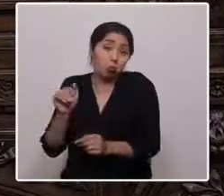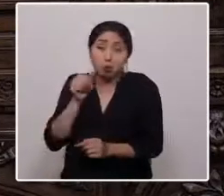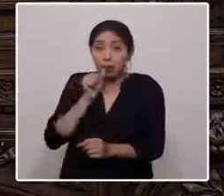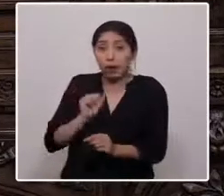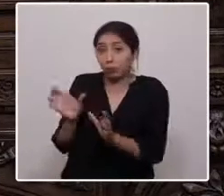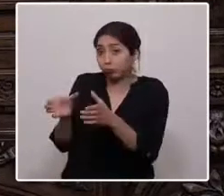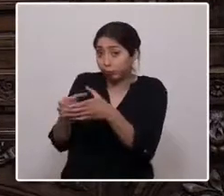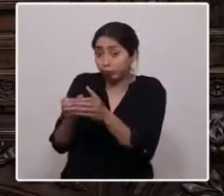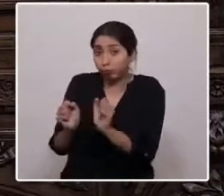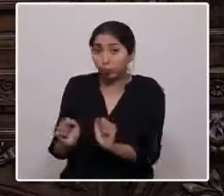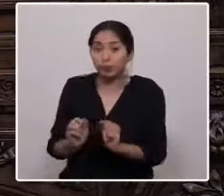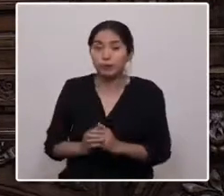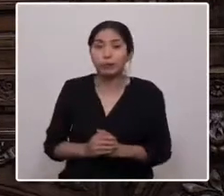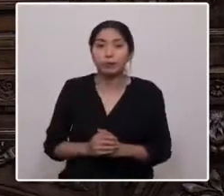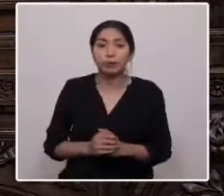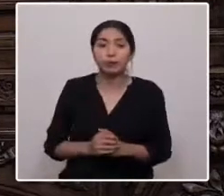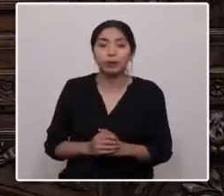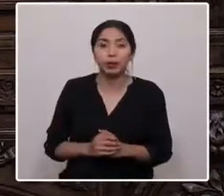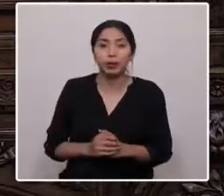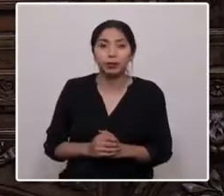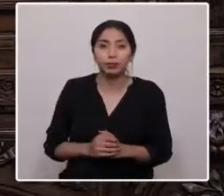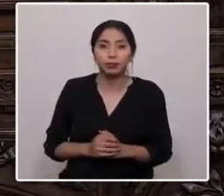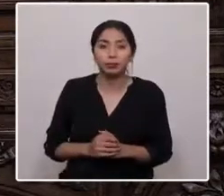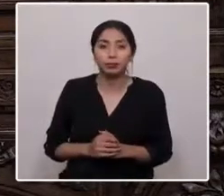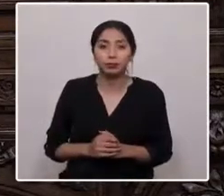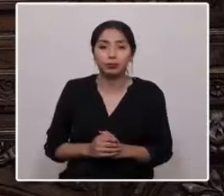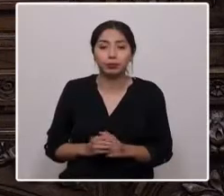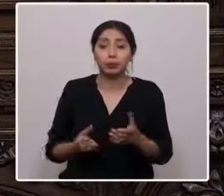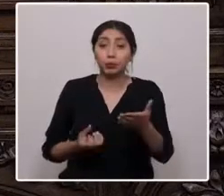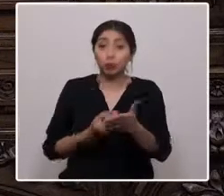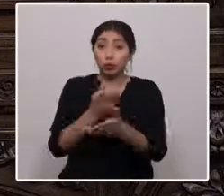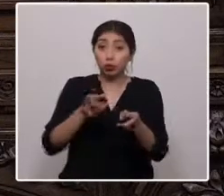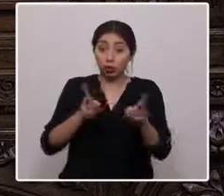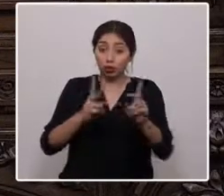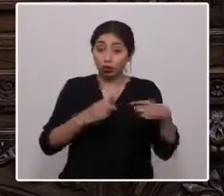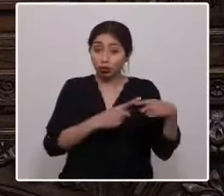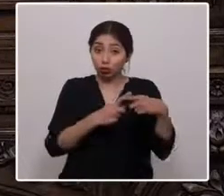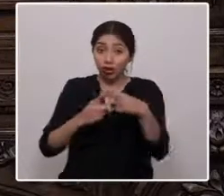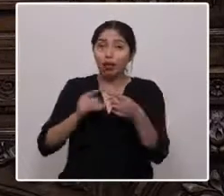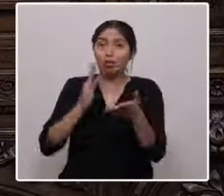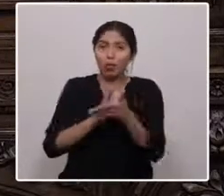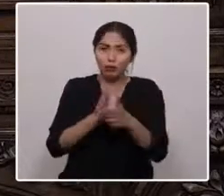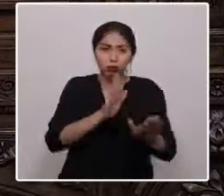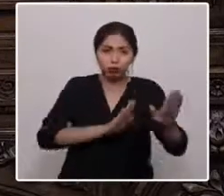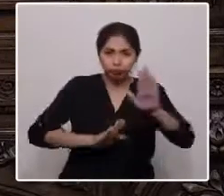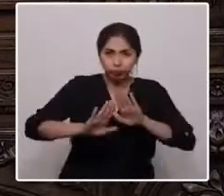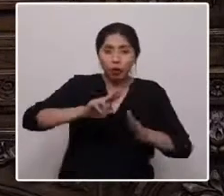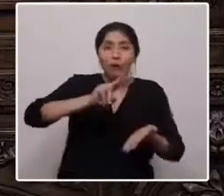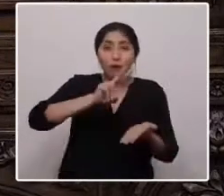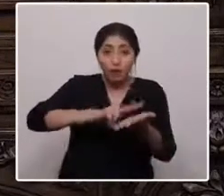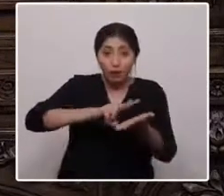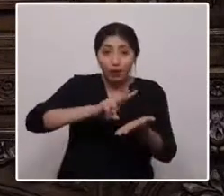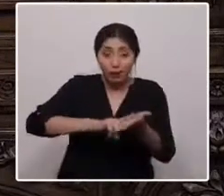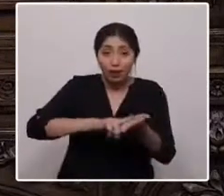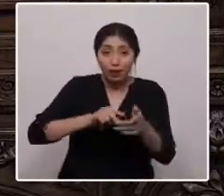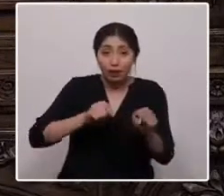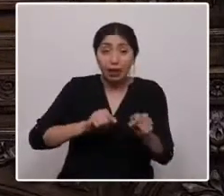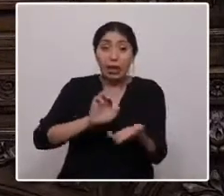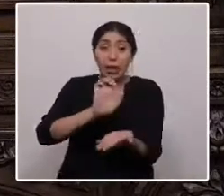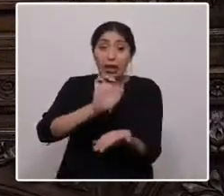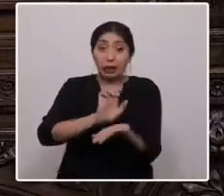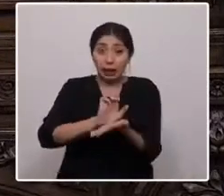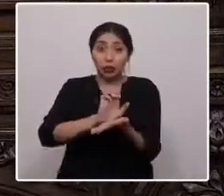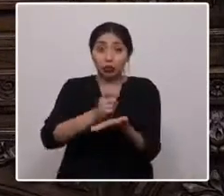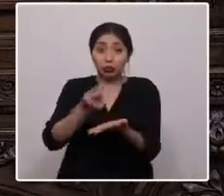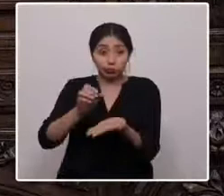chilenos los nuevos derechos sociales entonces deben proteger de verdad que el estado financia a quienes no